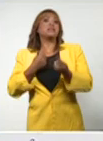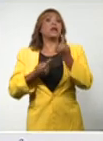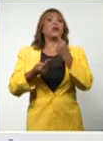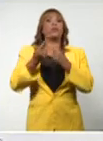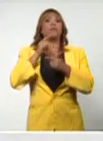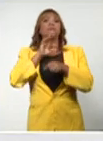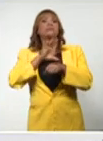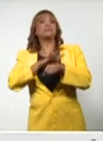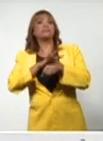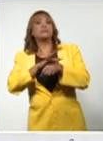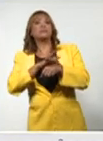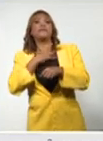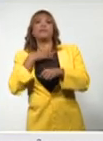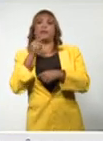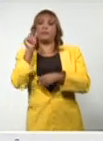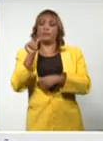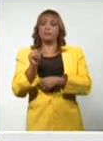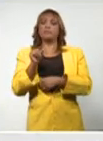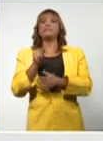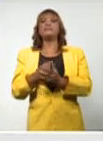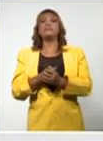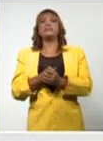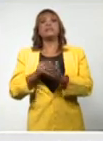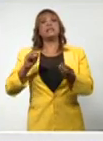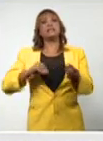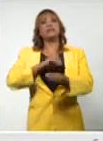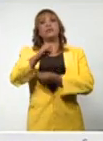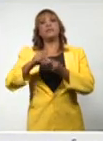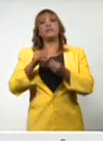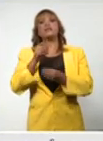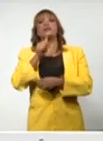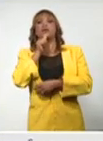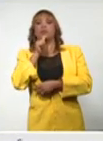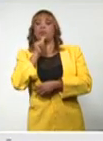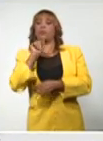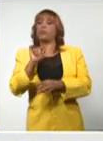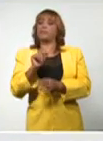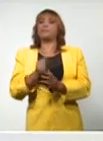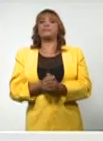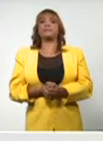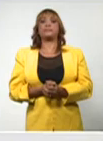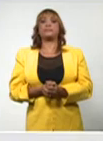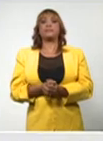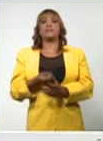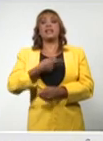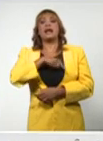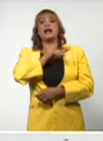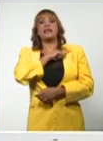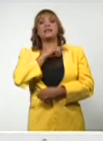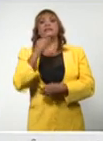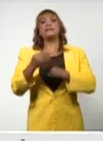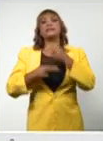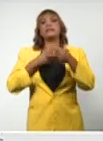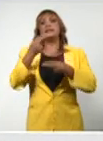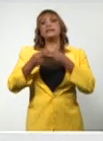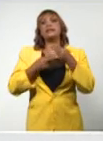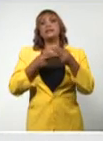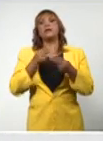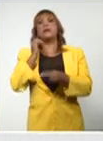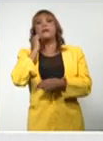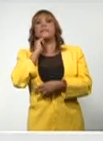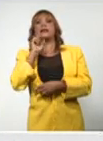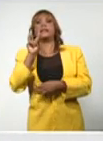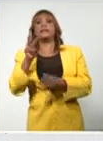de la enfermedad y ya se convierte de hecho en un sospechoso. Ayer se procesaron nuevamente más de 3.000